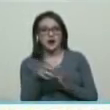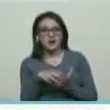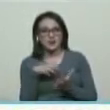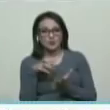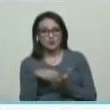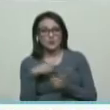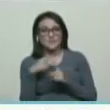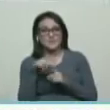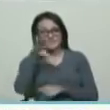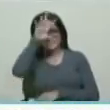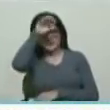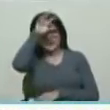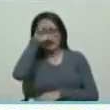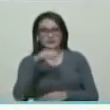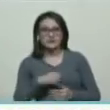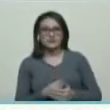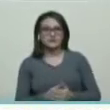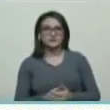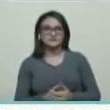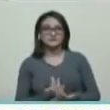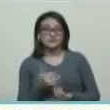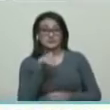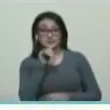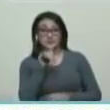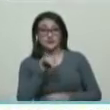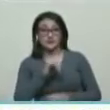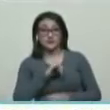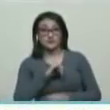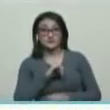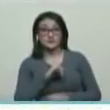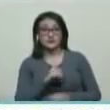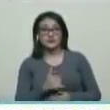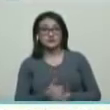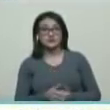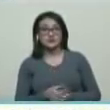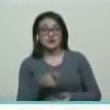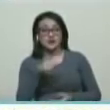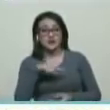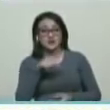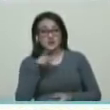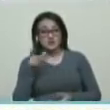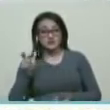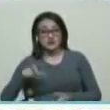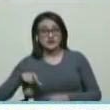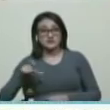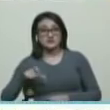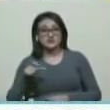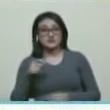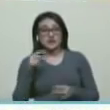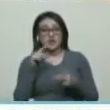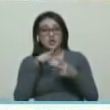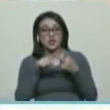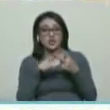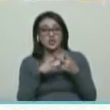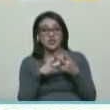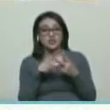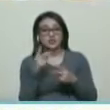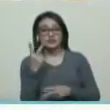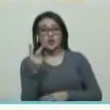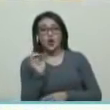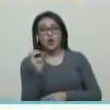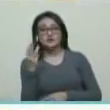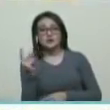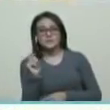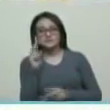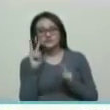minería. Y me informaron que ellos van a necesitar de 2 a 3 meses para analizar